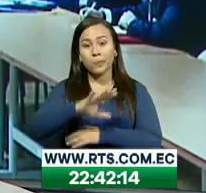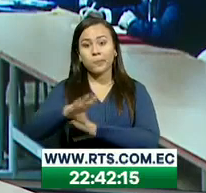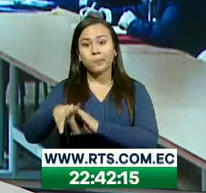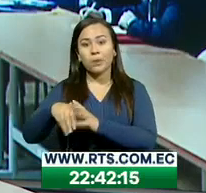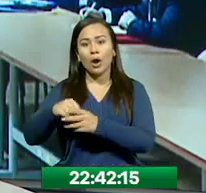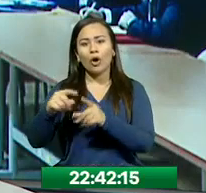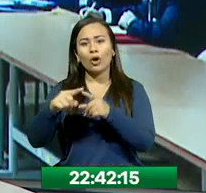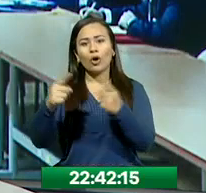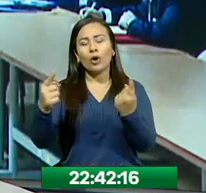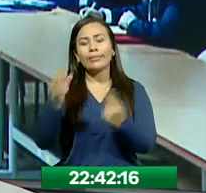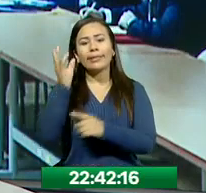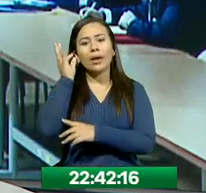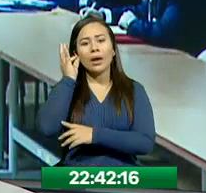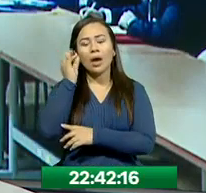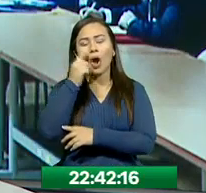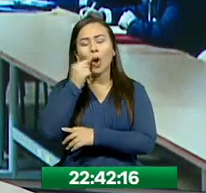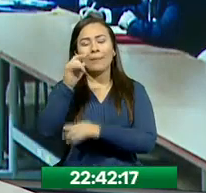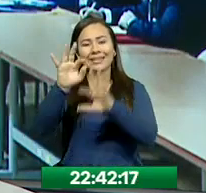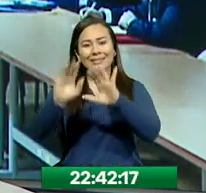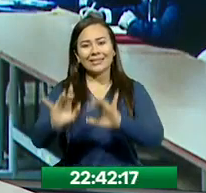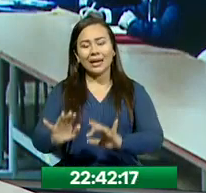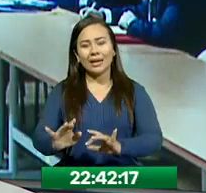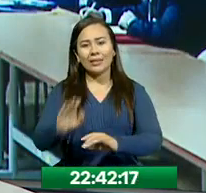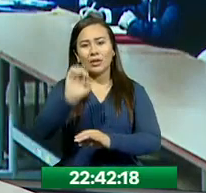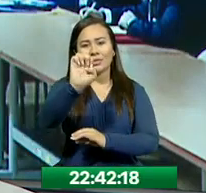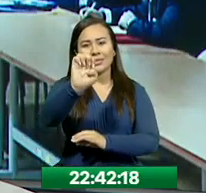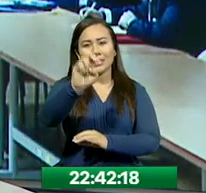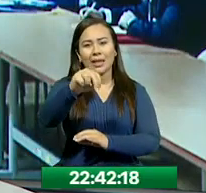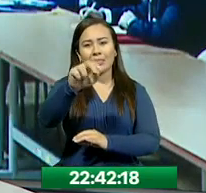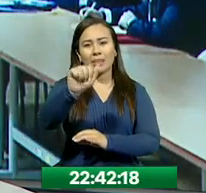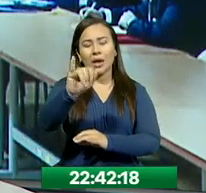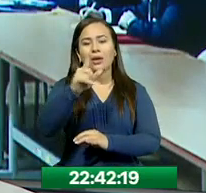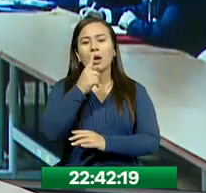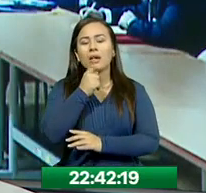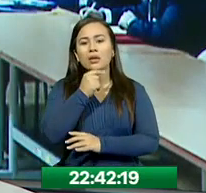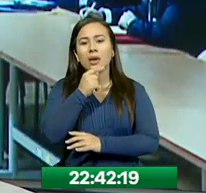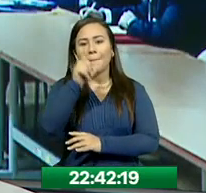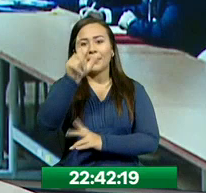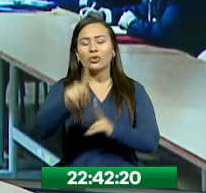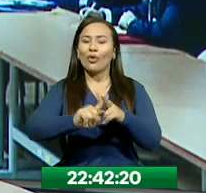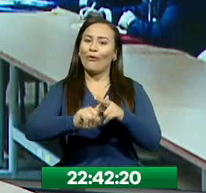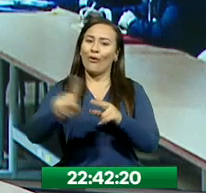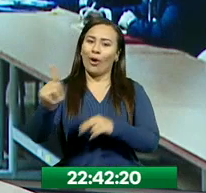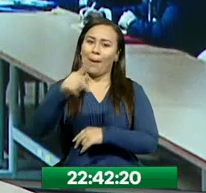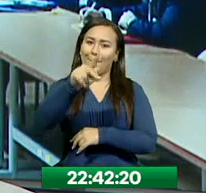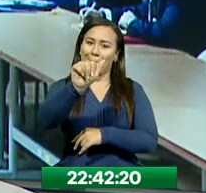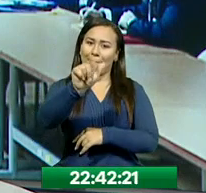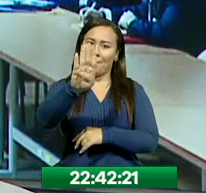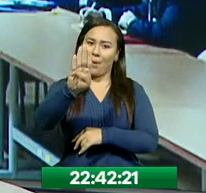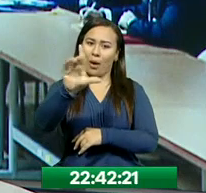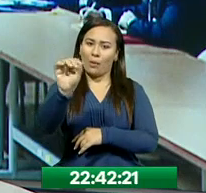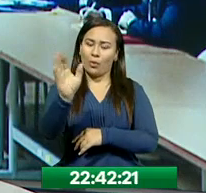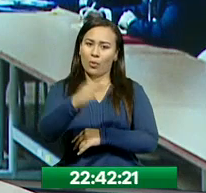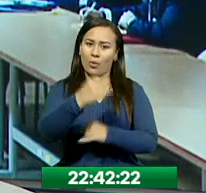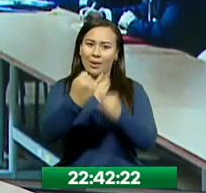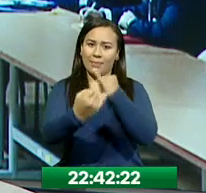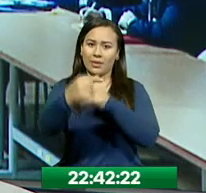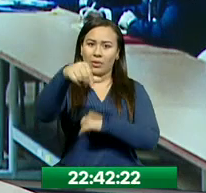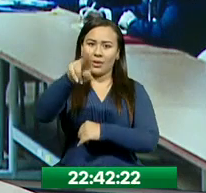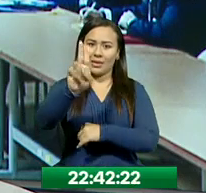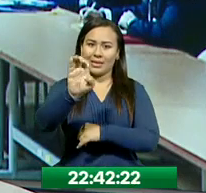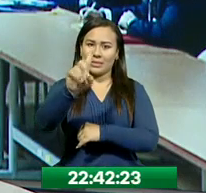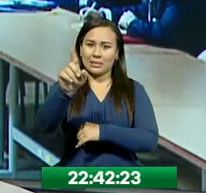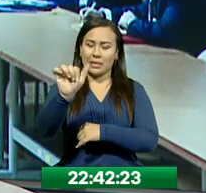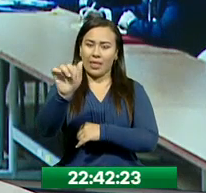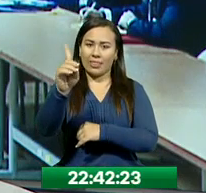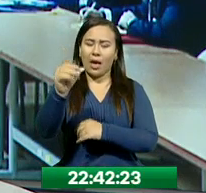en contra del exsecretario de la SENAIN, Pablo Romero Quesada, quien actualmente se encuentra prófugo. Sobre él se encuentra abierta otra